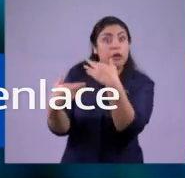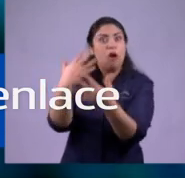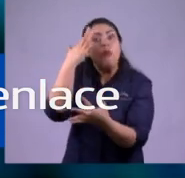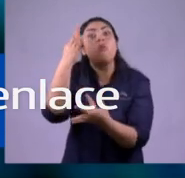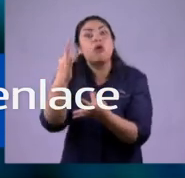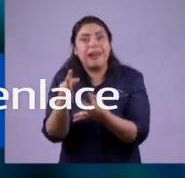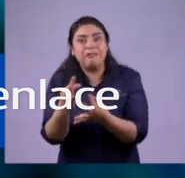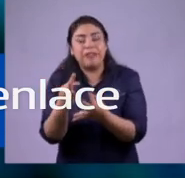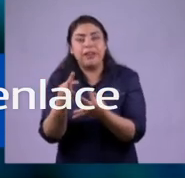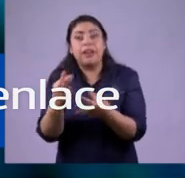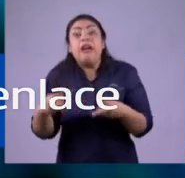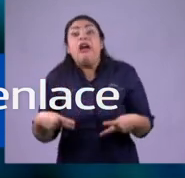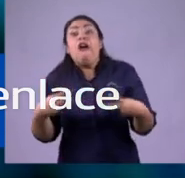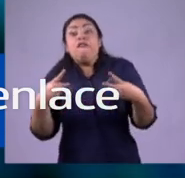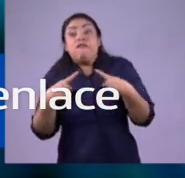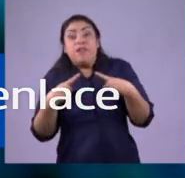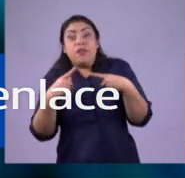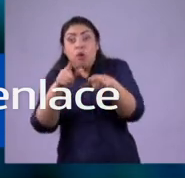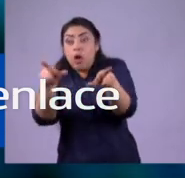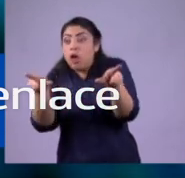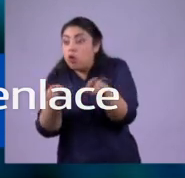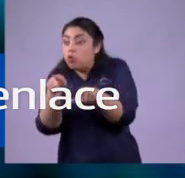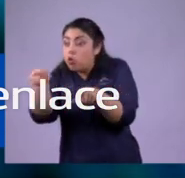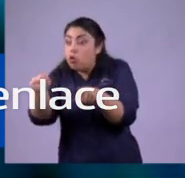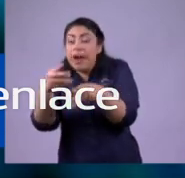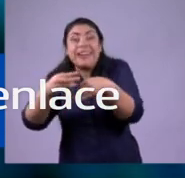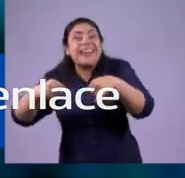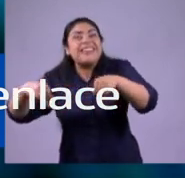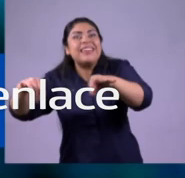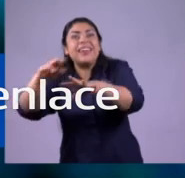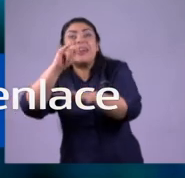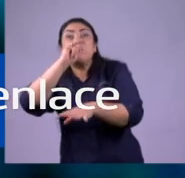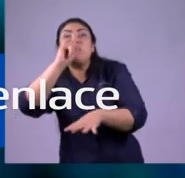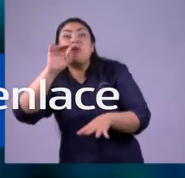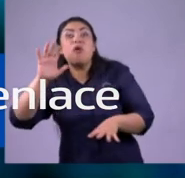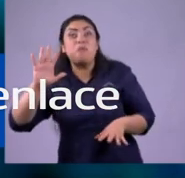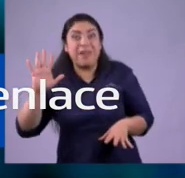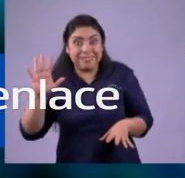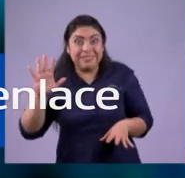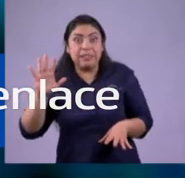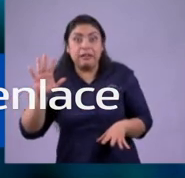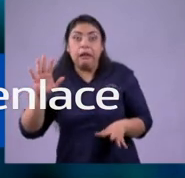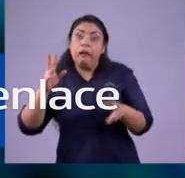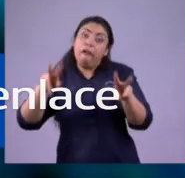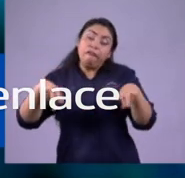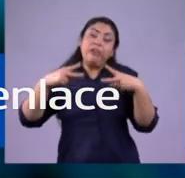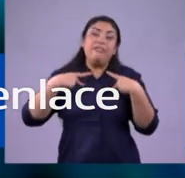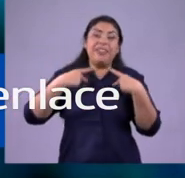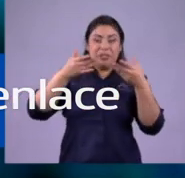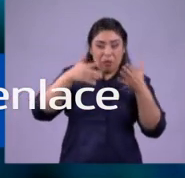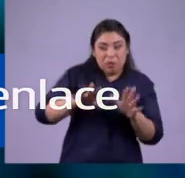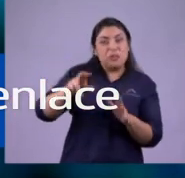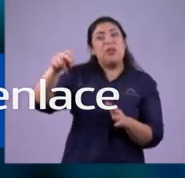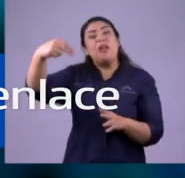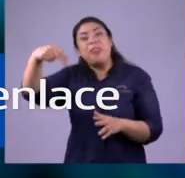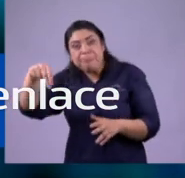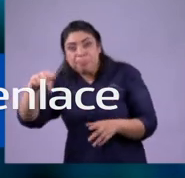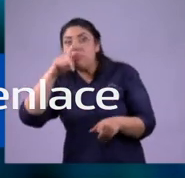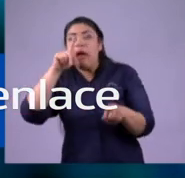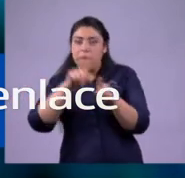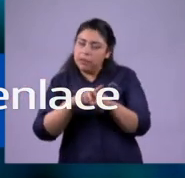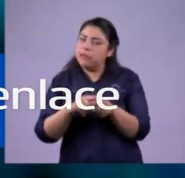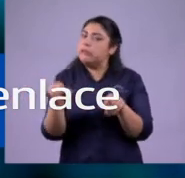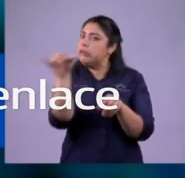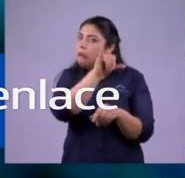habitó como extranjero en la tierra prometida como en tierra ajena morando en tiendas con isaac y jacob coherederos de la misma